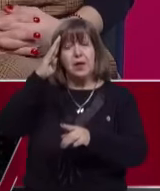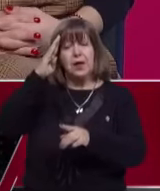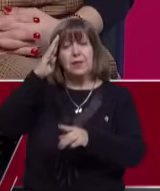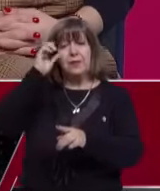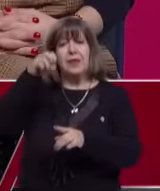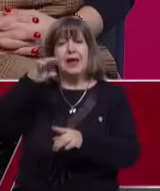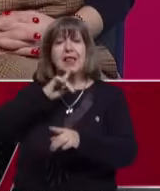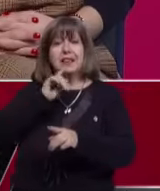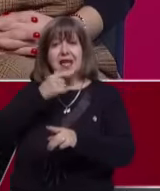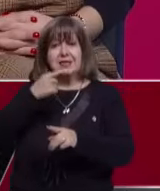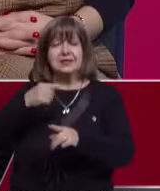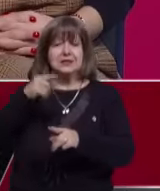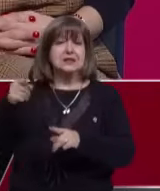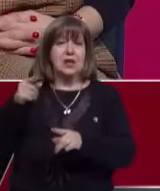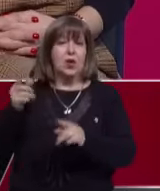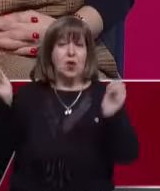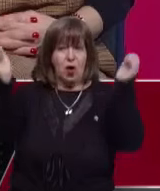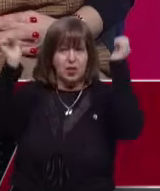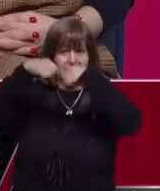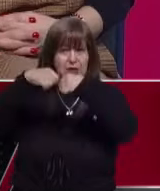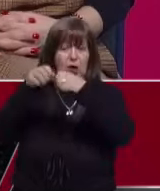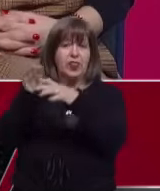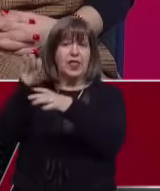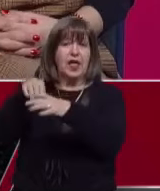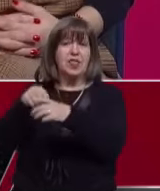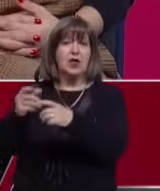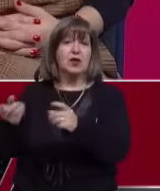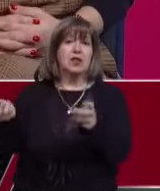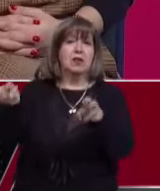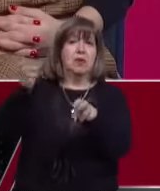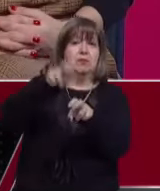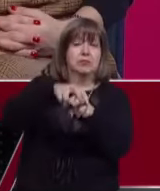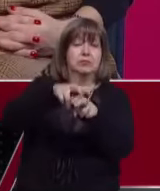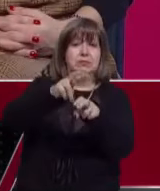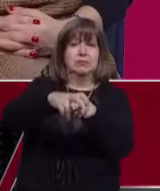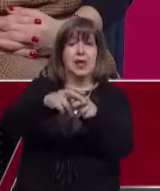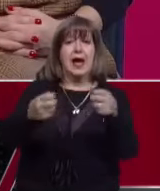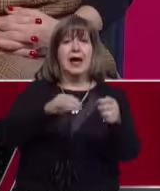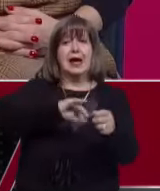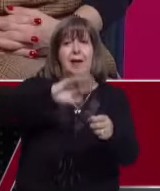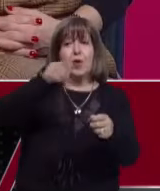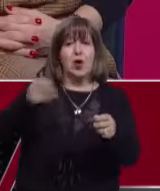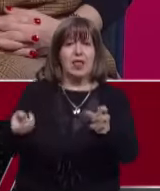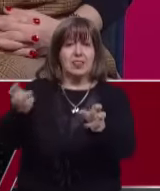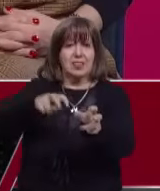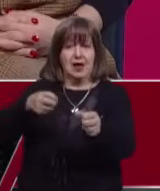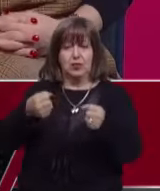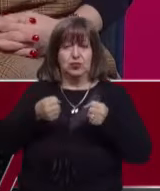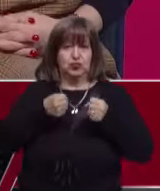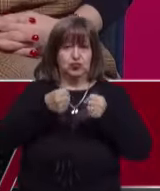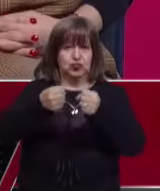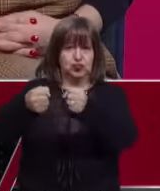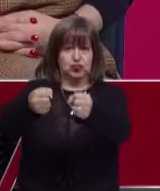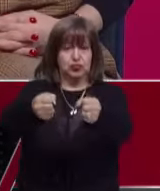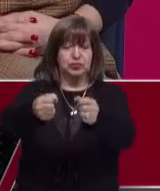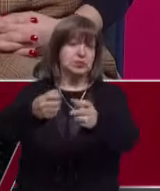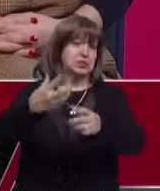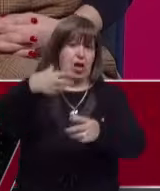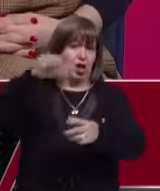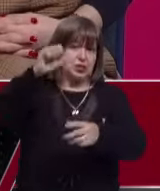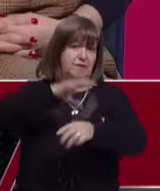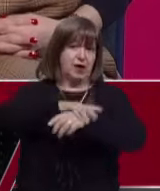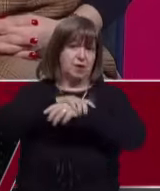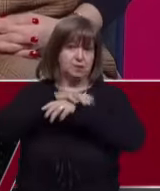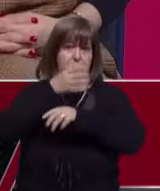tapera y lo sacan en una de las camionetas de los caillava porque están las pruebas lo único que no fuer no fue influenciado por la